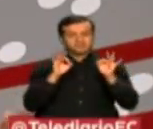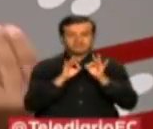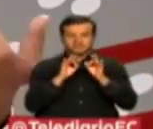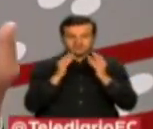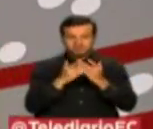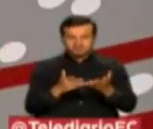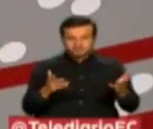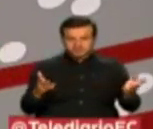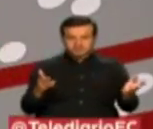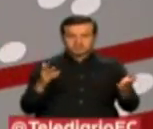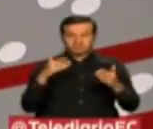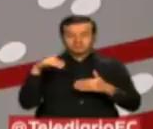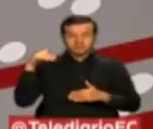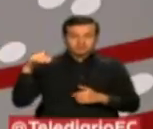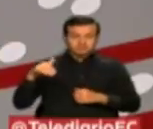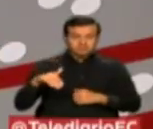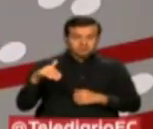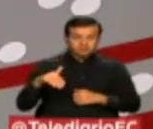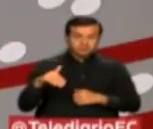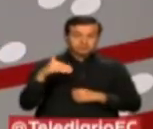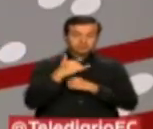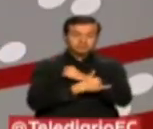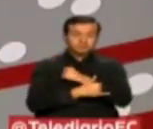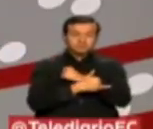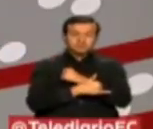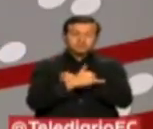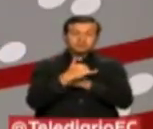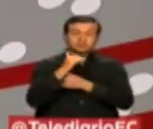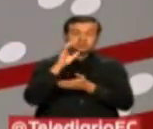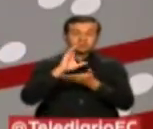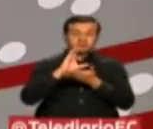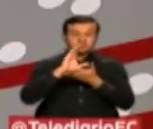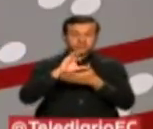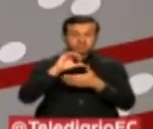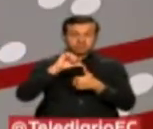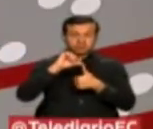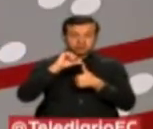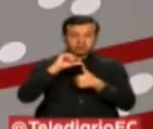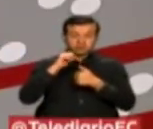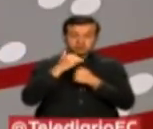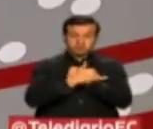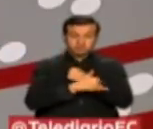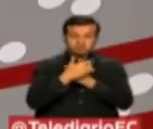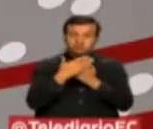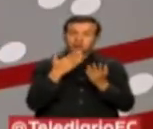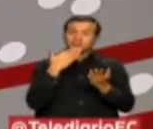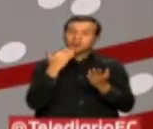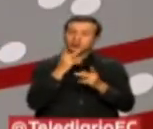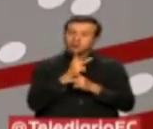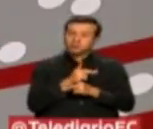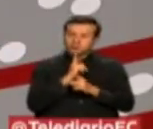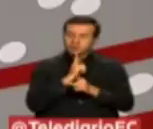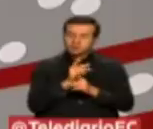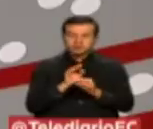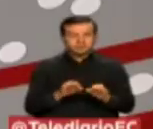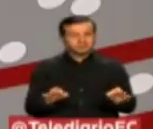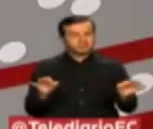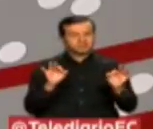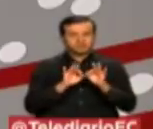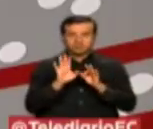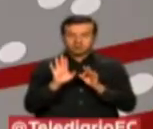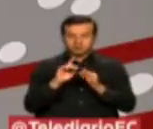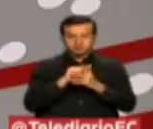también Sudamérica y los países de Centroamérica puedan también tener la posibilidad de mejorar la protección respecto a su